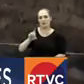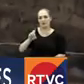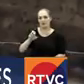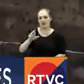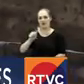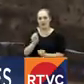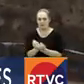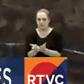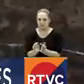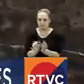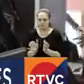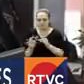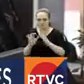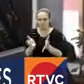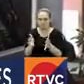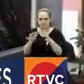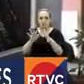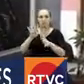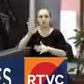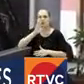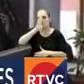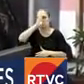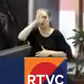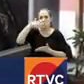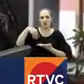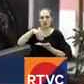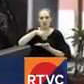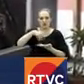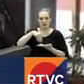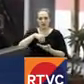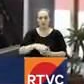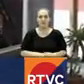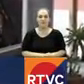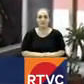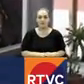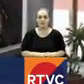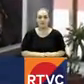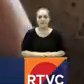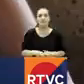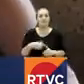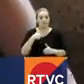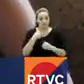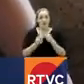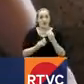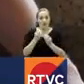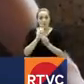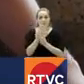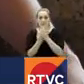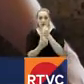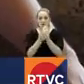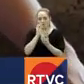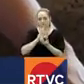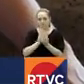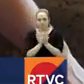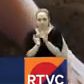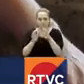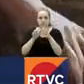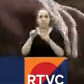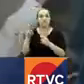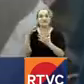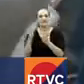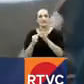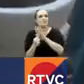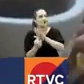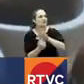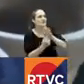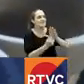continuar la tradición del Atlántico. A través de la alfarería he logrado lo que me he propuesto. Artesanos como Ever buscan impulsar su